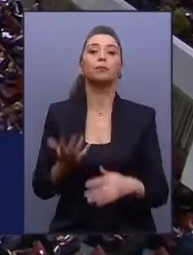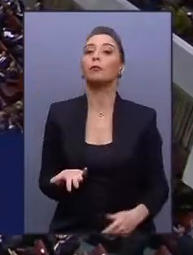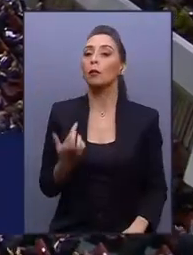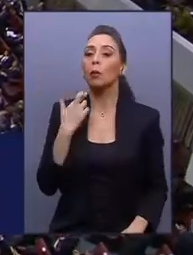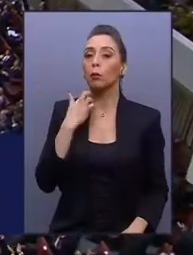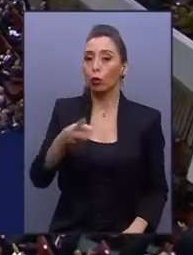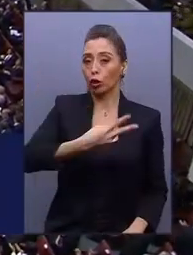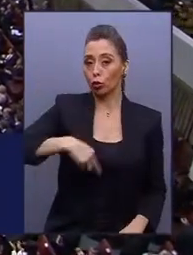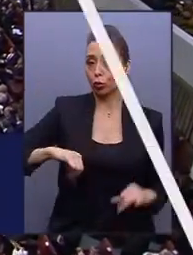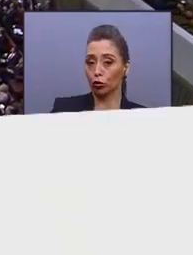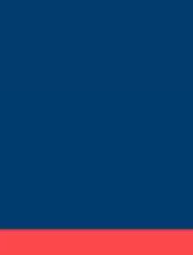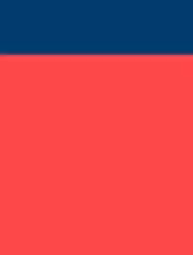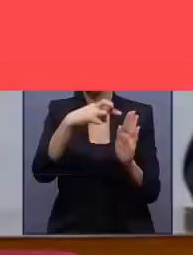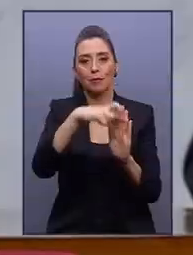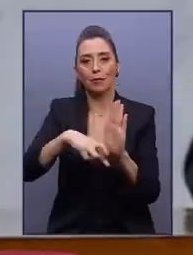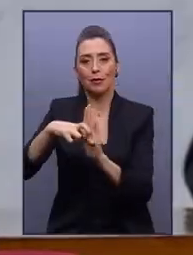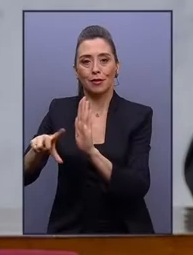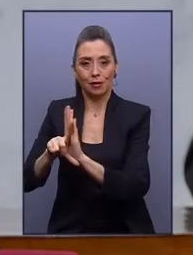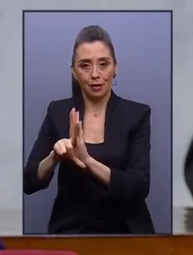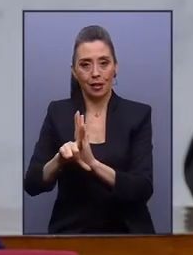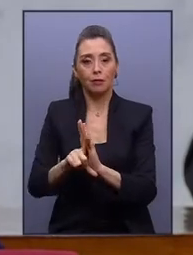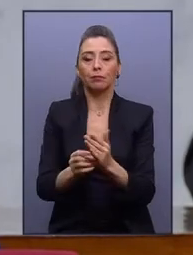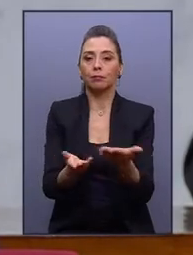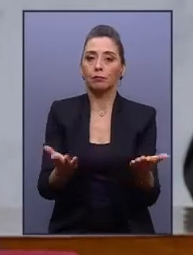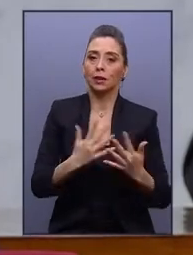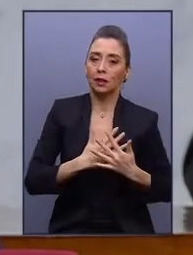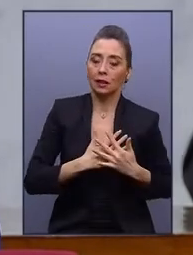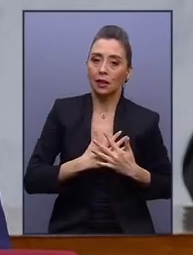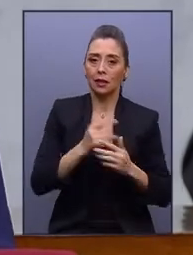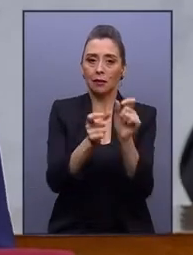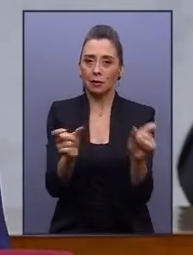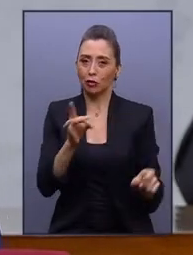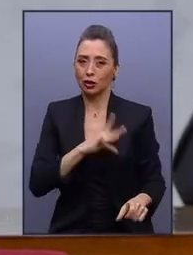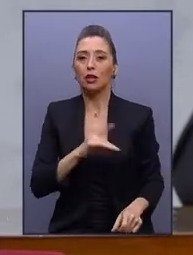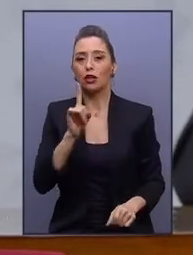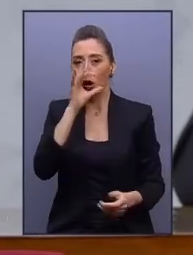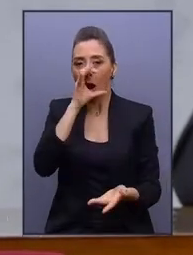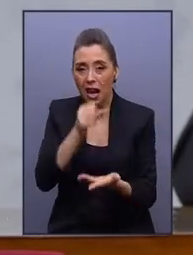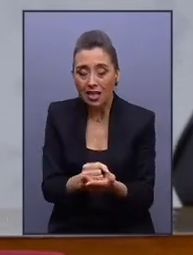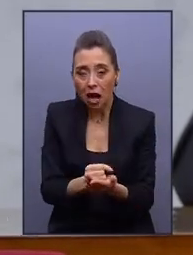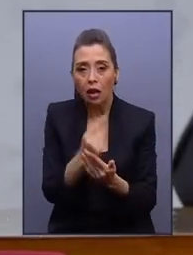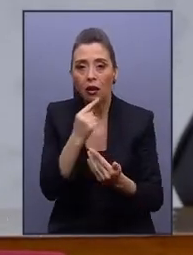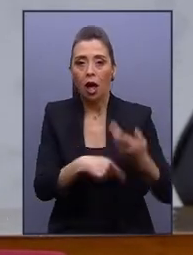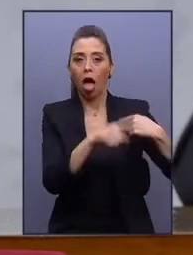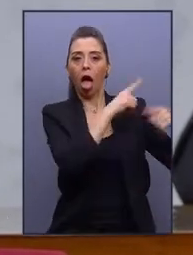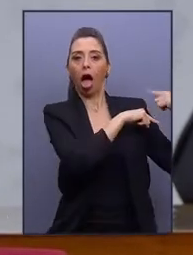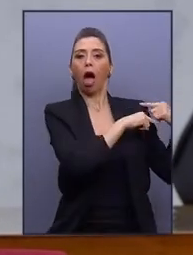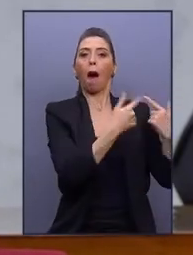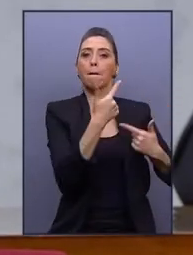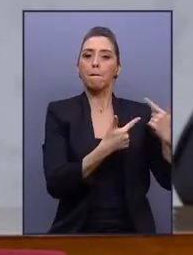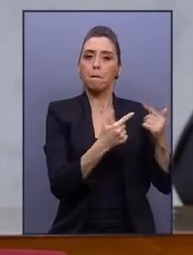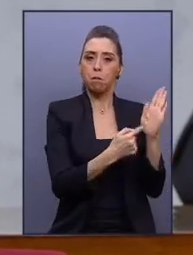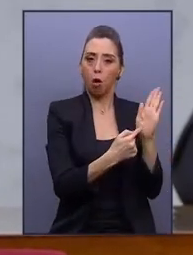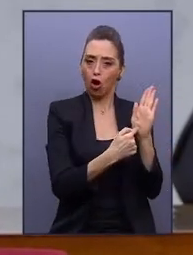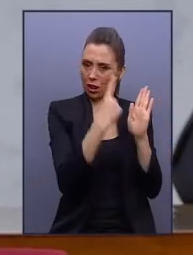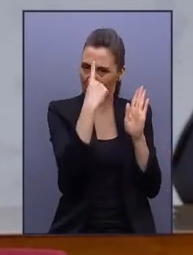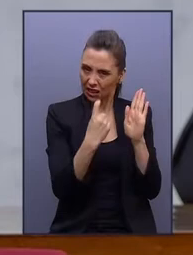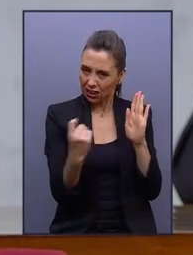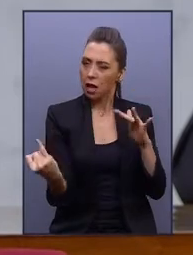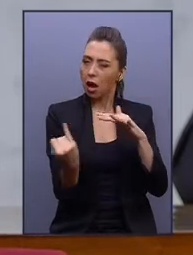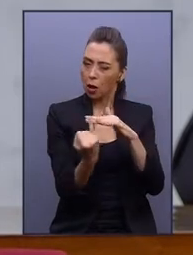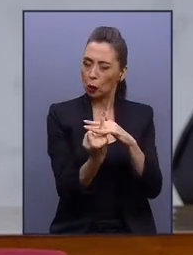nuestros jóvenes no pueden esperar. Queridos compatriotas, no nos engañemos. Quien quiere echar pie atrás de una política seria,